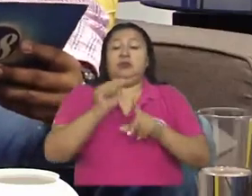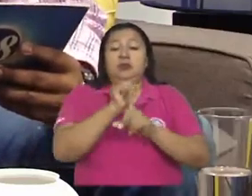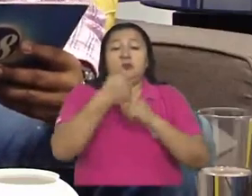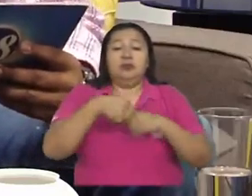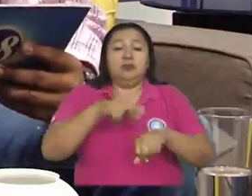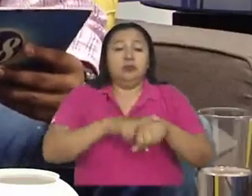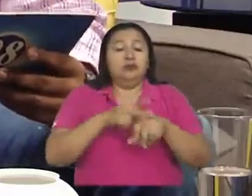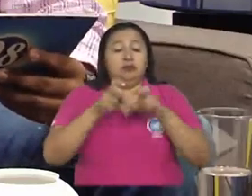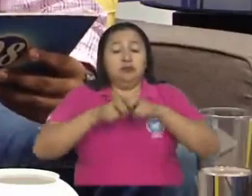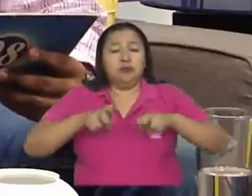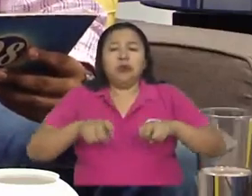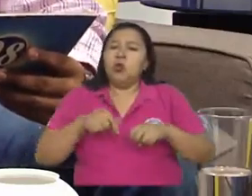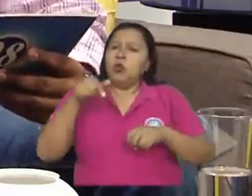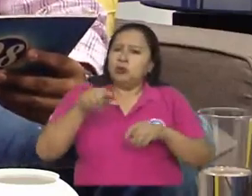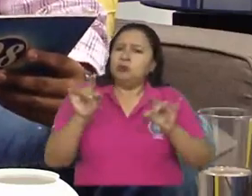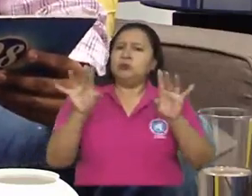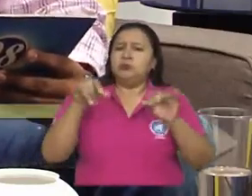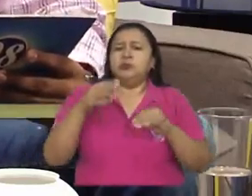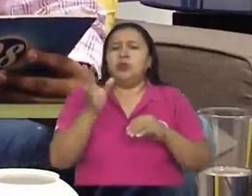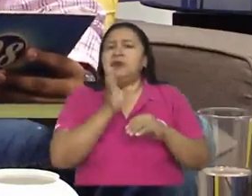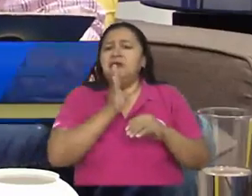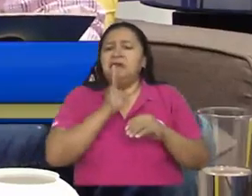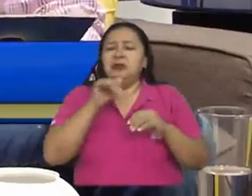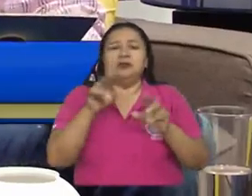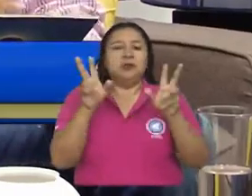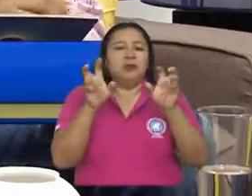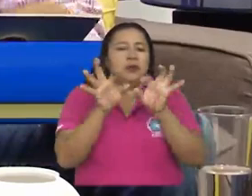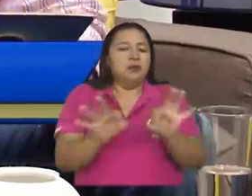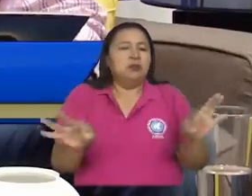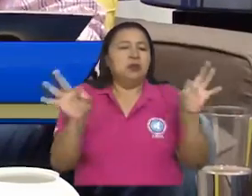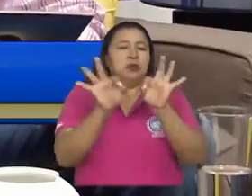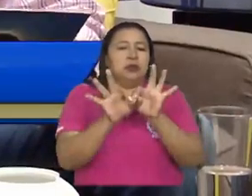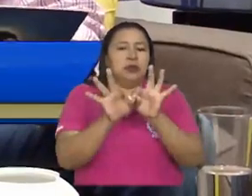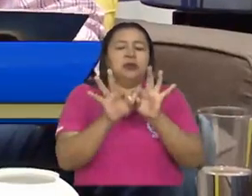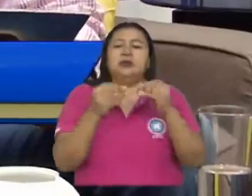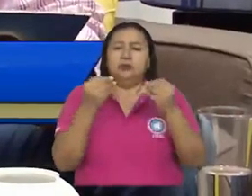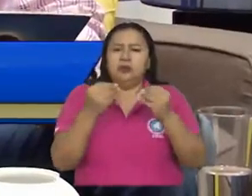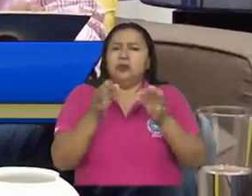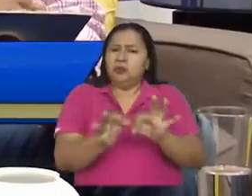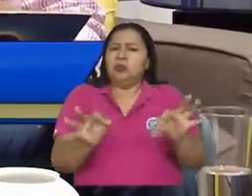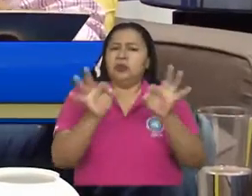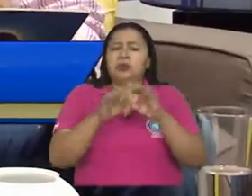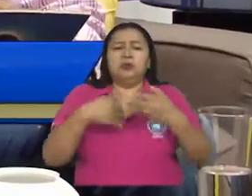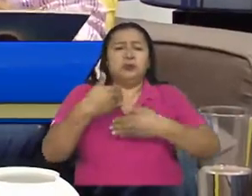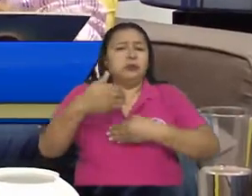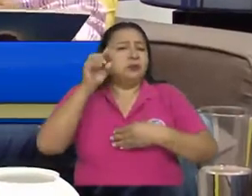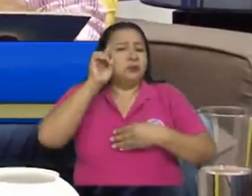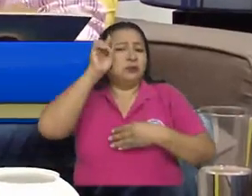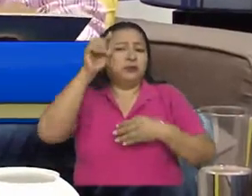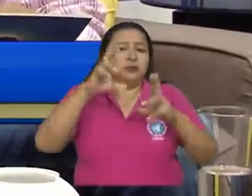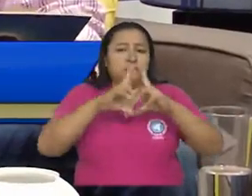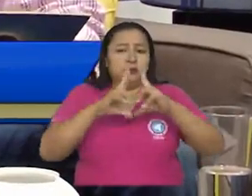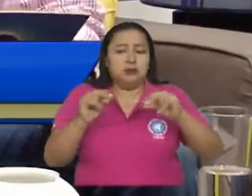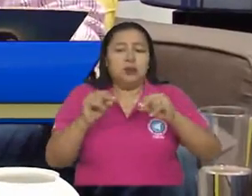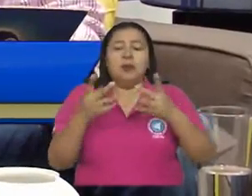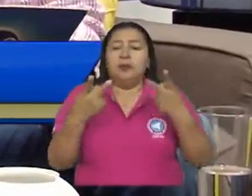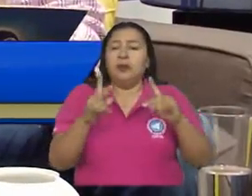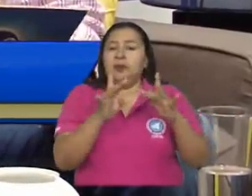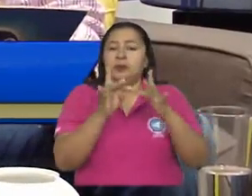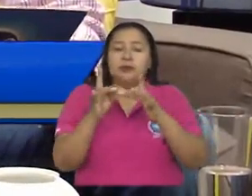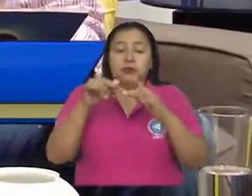oportunidad para conversar sobre temas pues, muy importantes y trascendentales para el desarrollo de nuestra nación y específicamente hoy